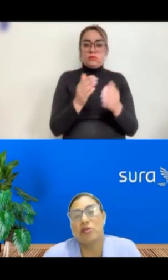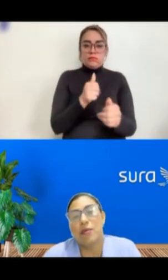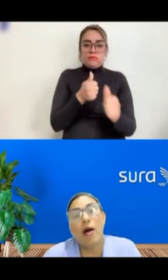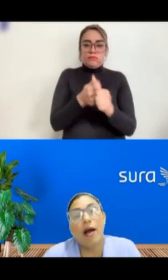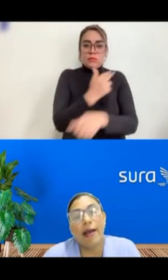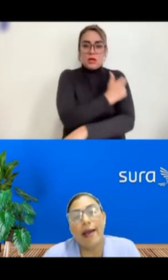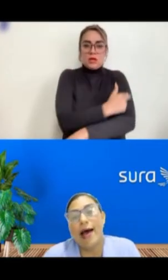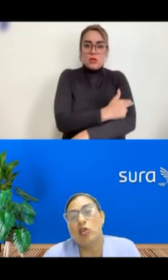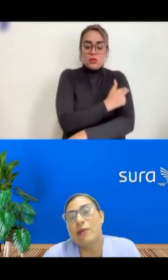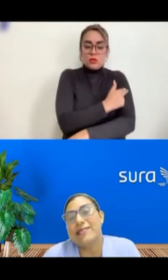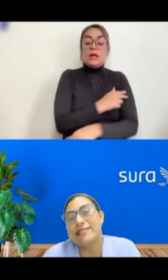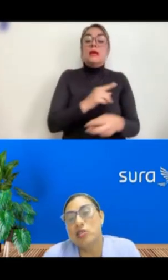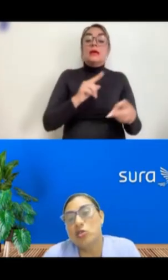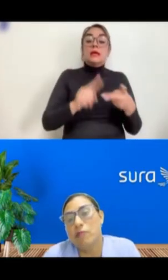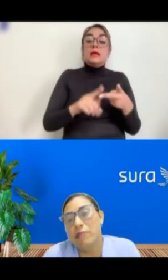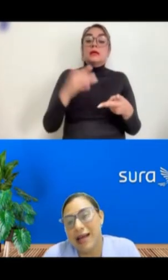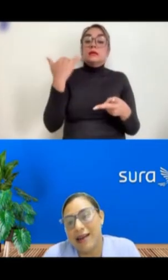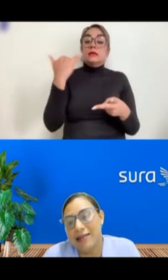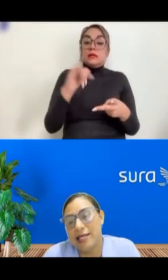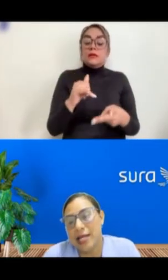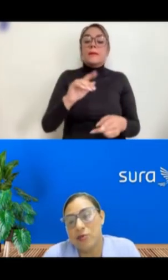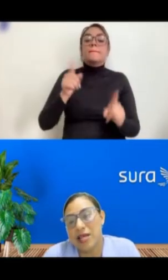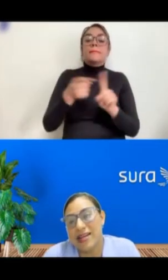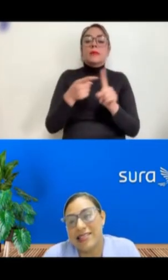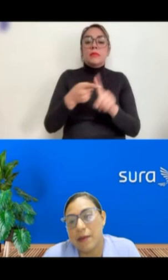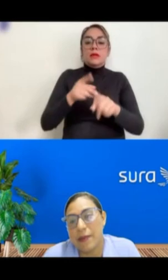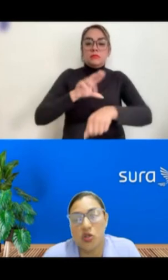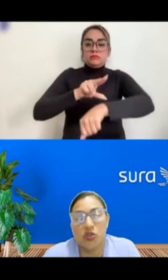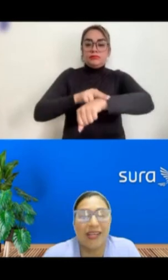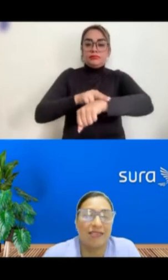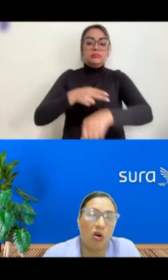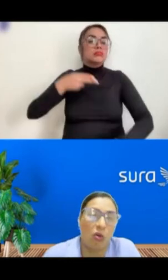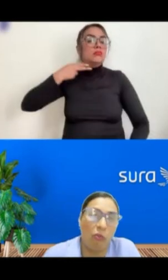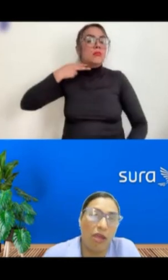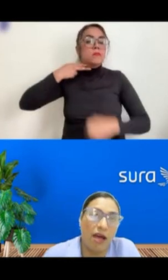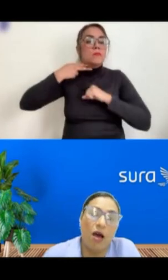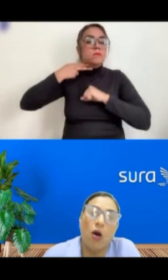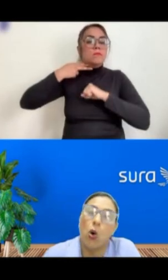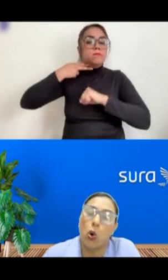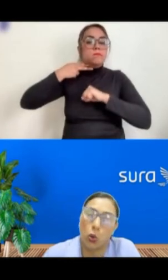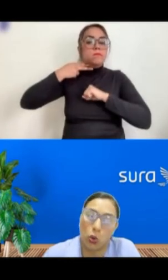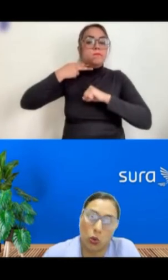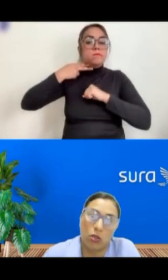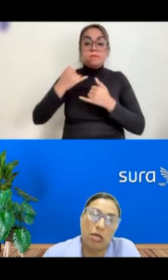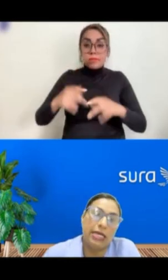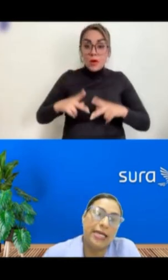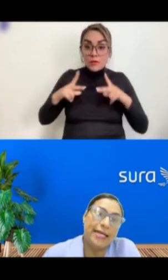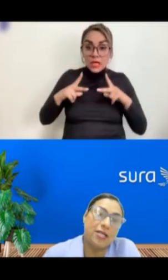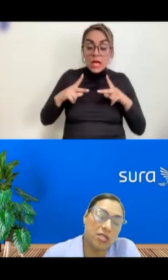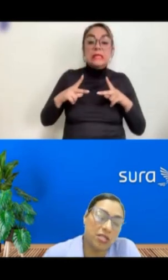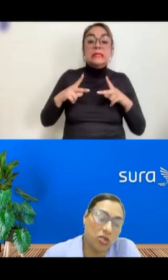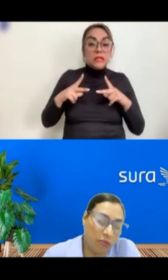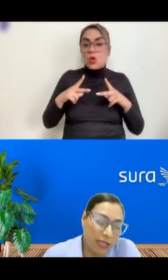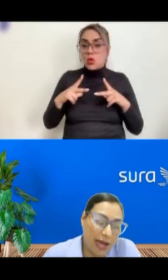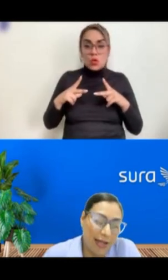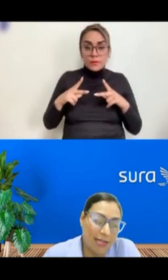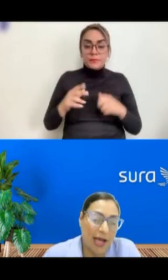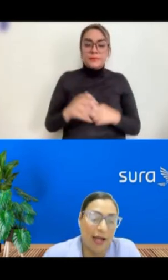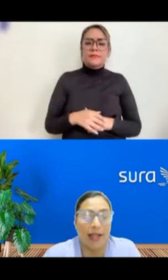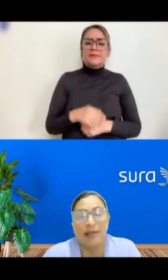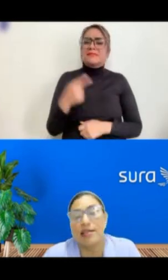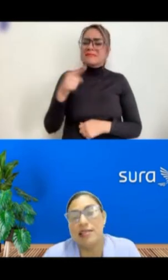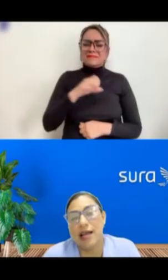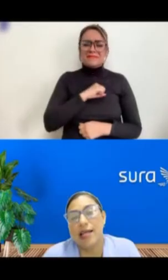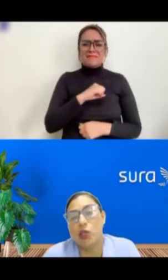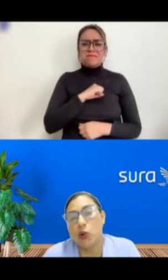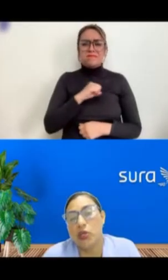auxilios. Procedemos a ¿qué? A tomar signos vitales. Necesitamos saber si esta persona está con vida o no. ¿Y qué son los signos